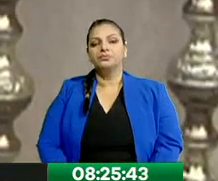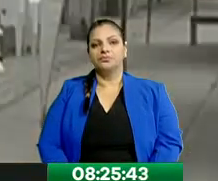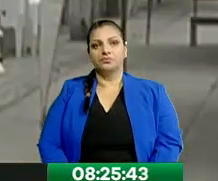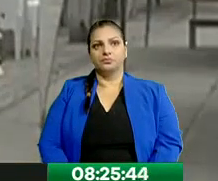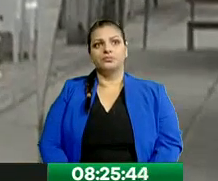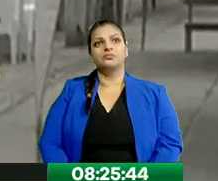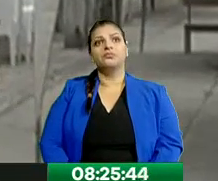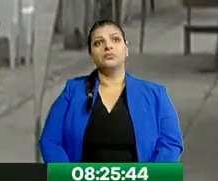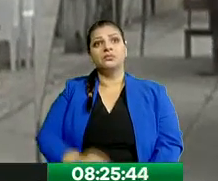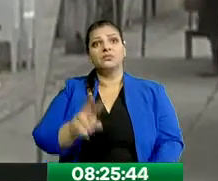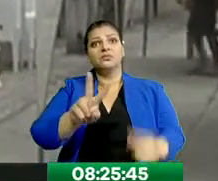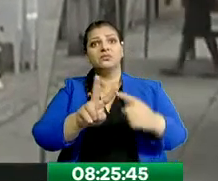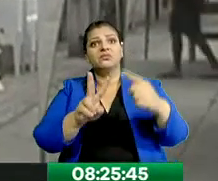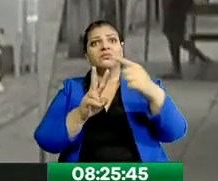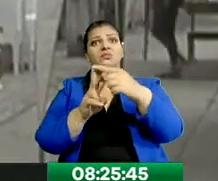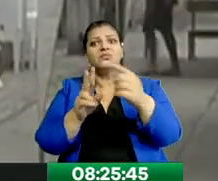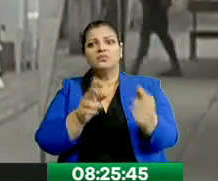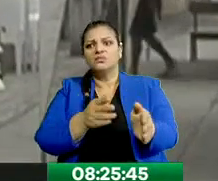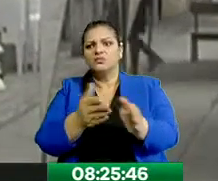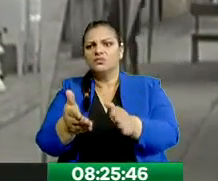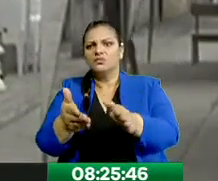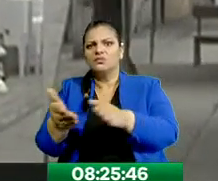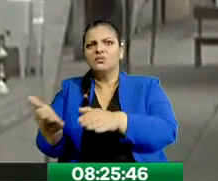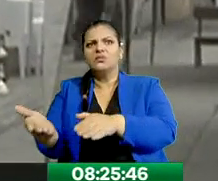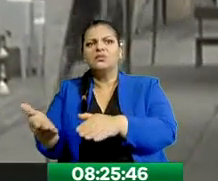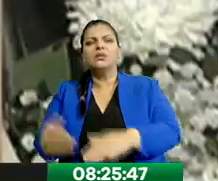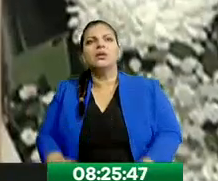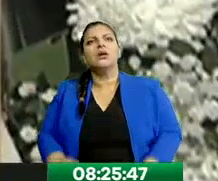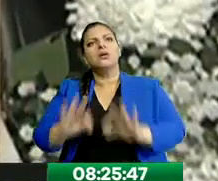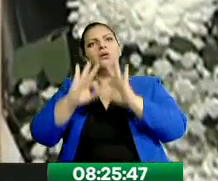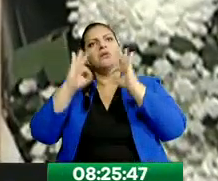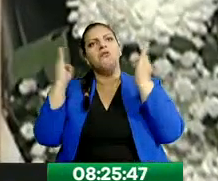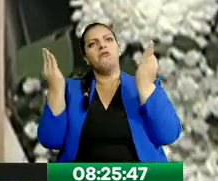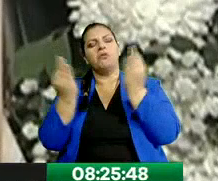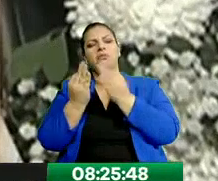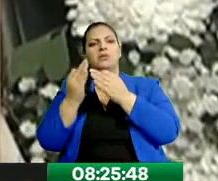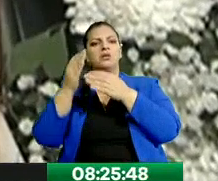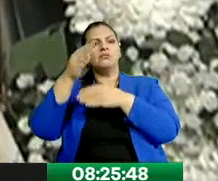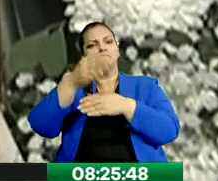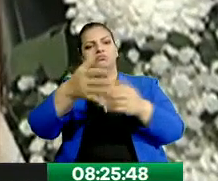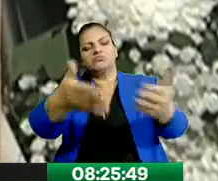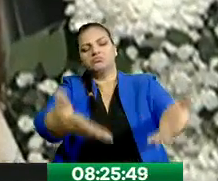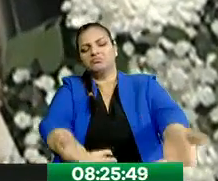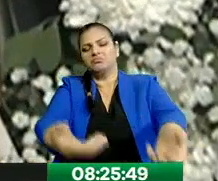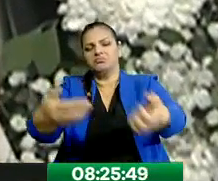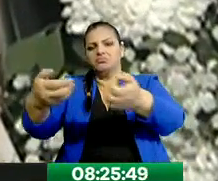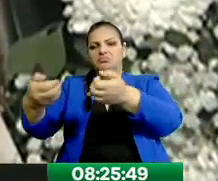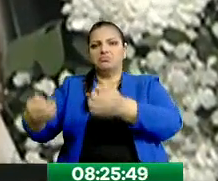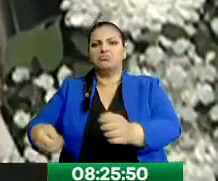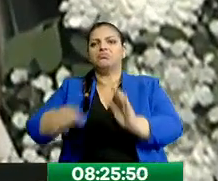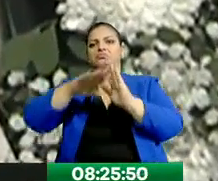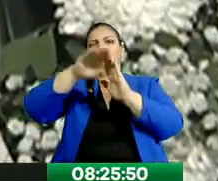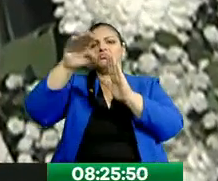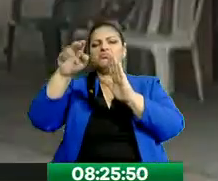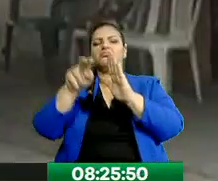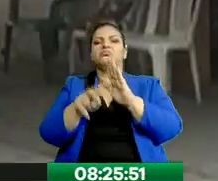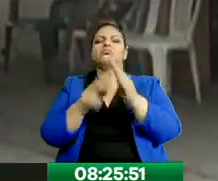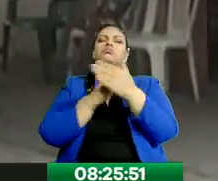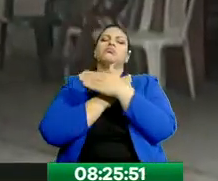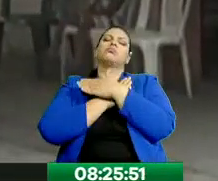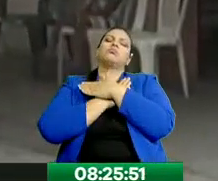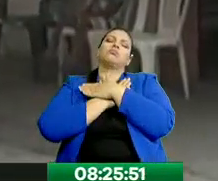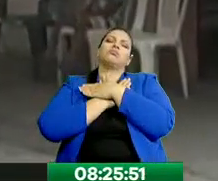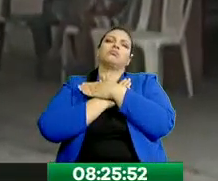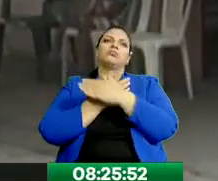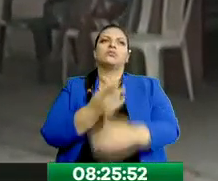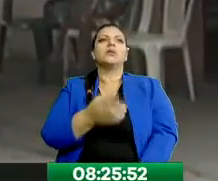Sur. El domicilio donde habitaban cuando permanecían juntos sirvió para recibir el cuerpo de la fémina de 41 años.